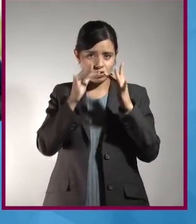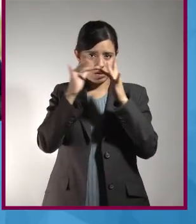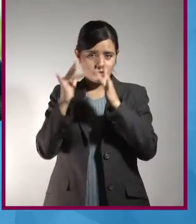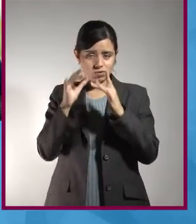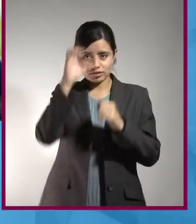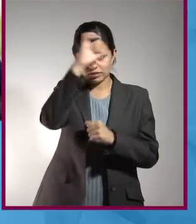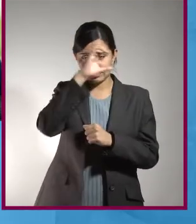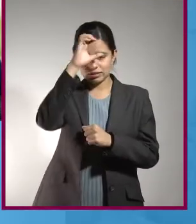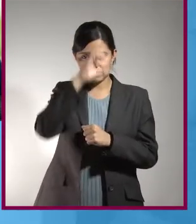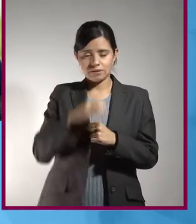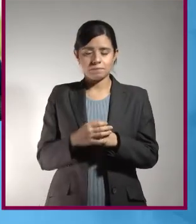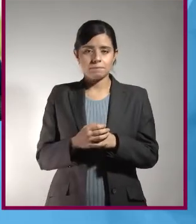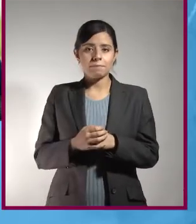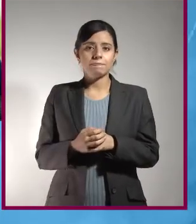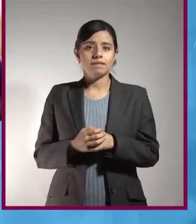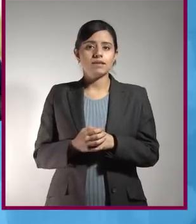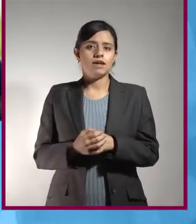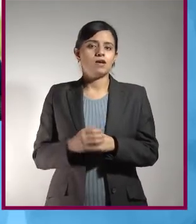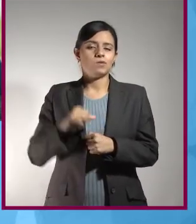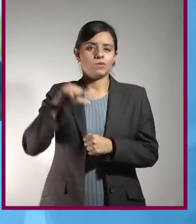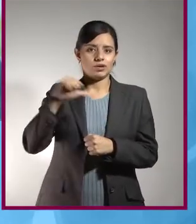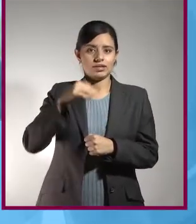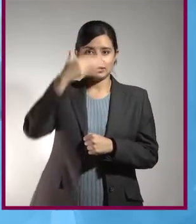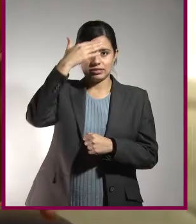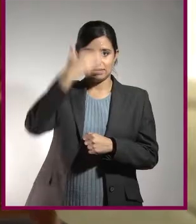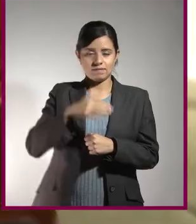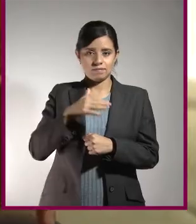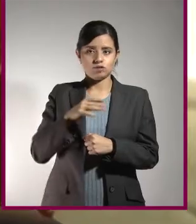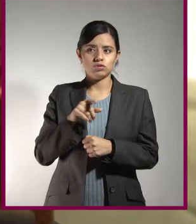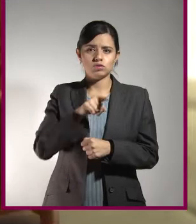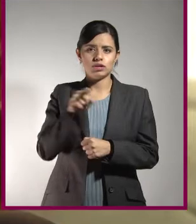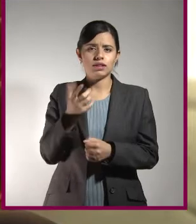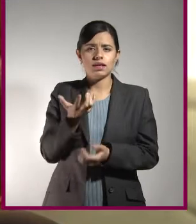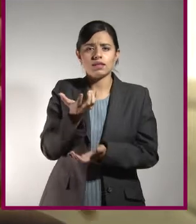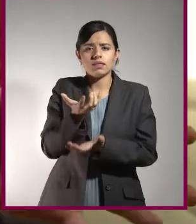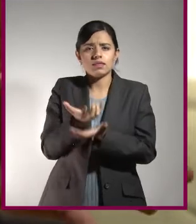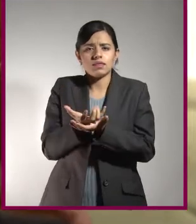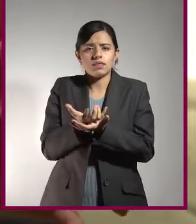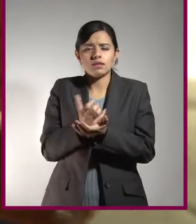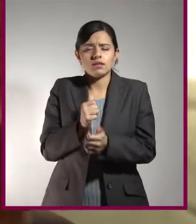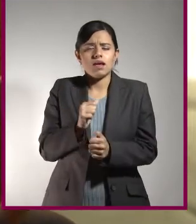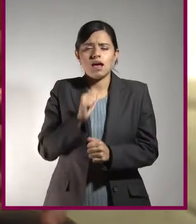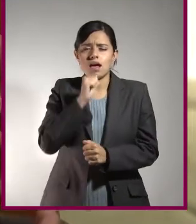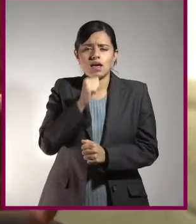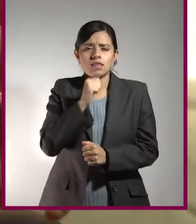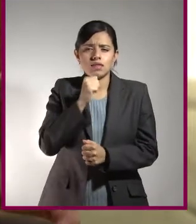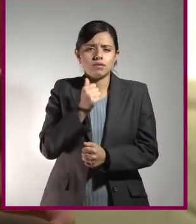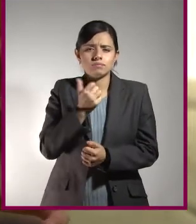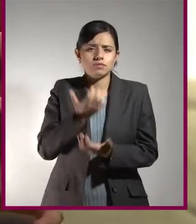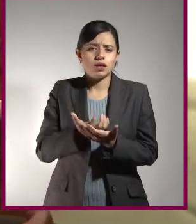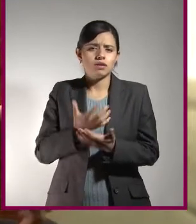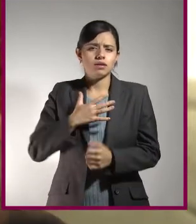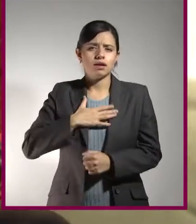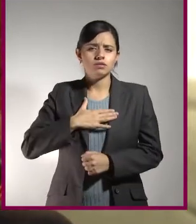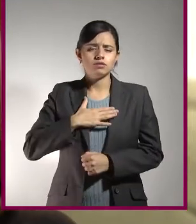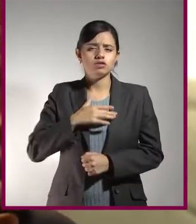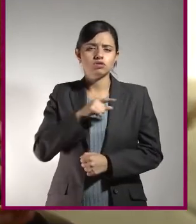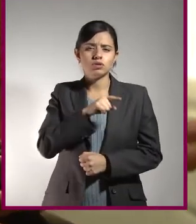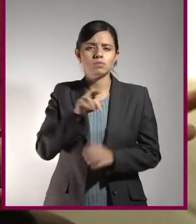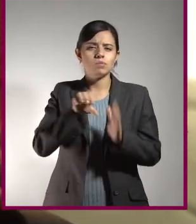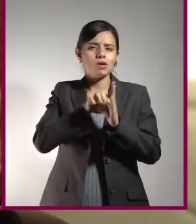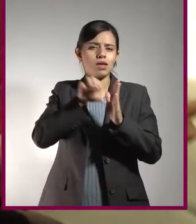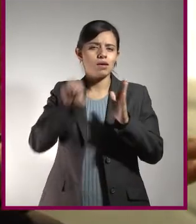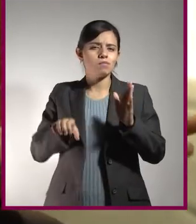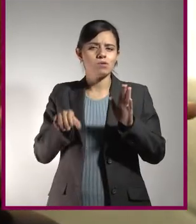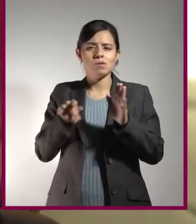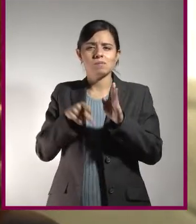neurólogos George Pushakli y Marcus Raschle, hoy sabemos que son los momentos de no hacer nada, de descanso y de ocio, como cuando te tiras sobre